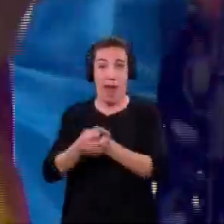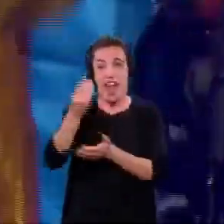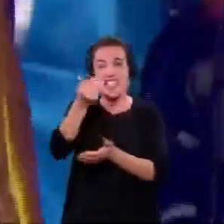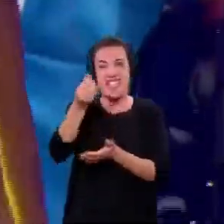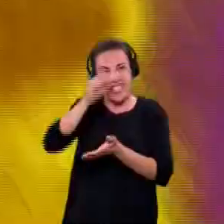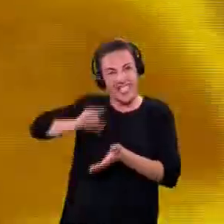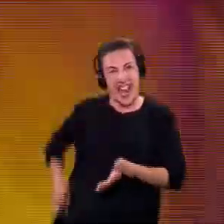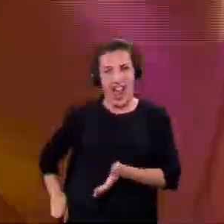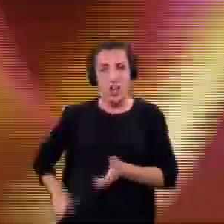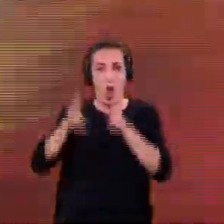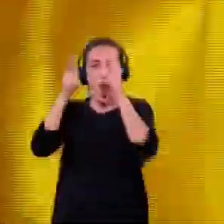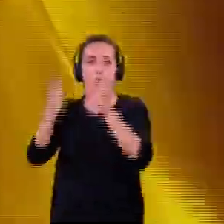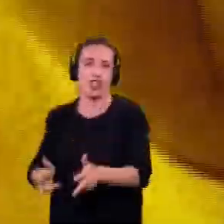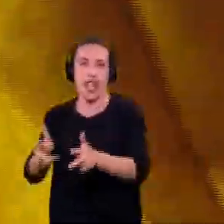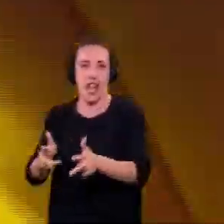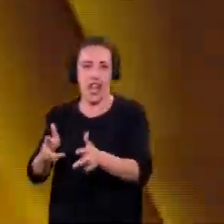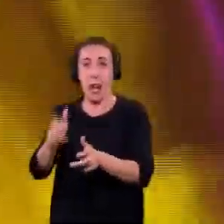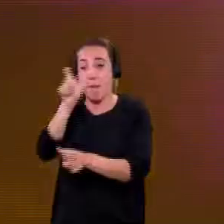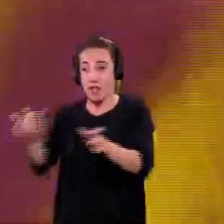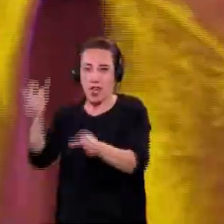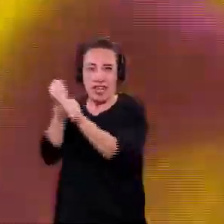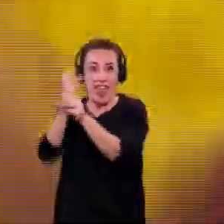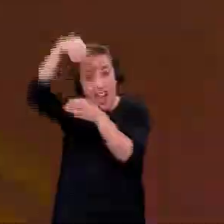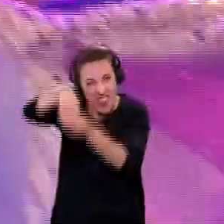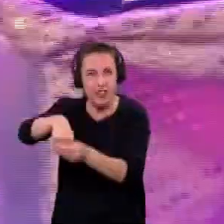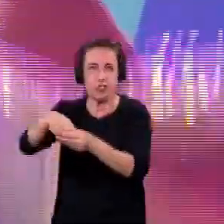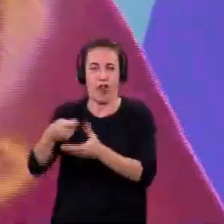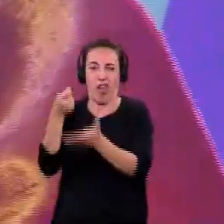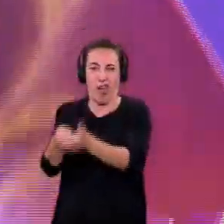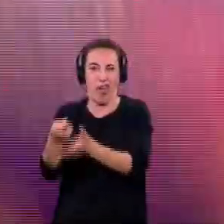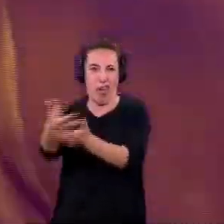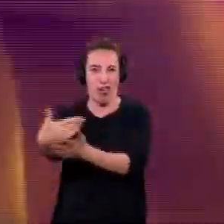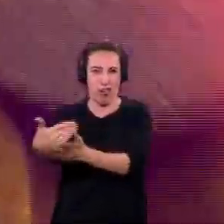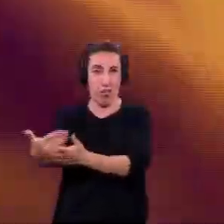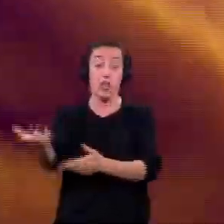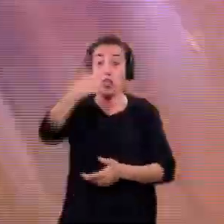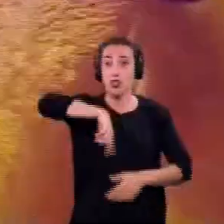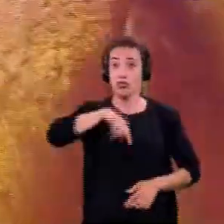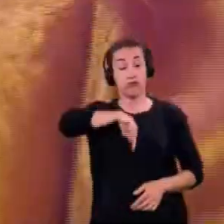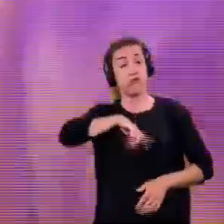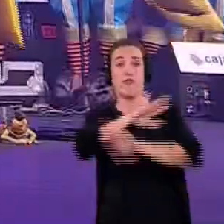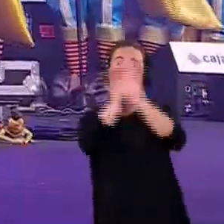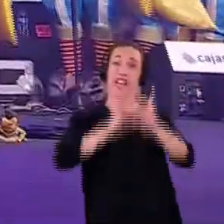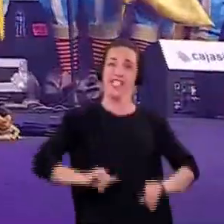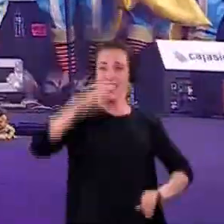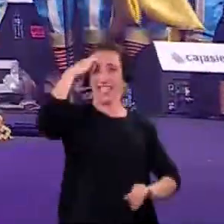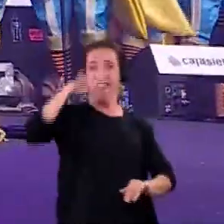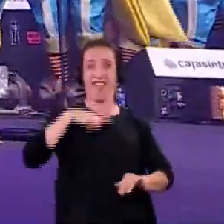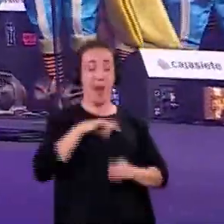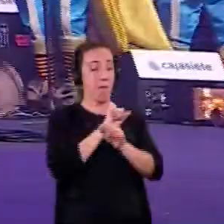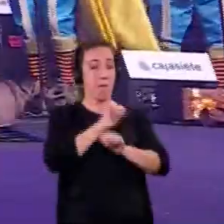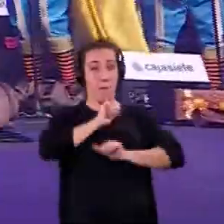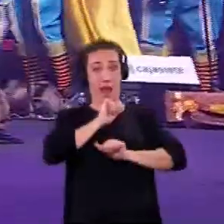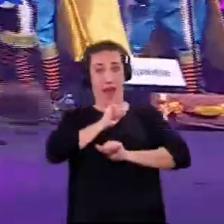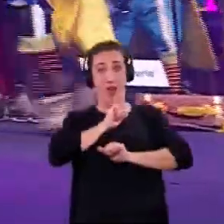la hotelería a los trabajadores. Somos felices sabiendo que ya el paro ha vuelto